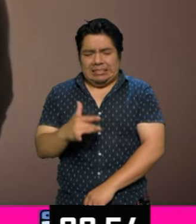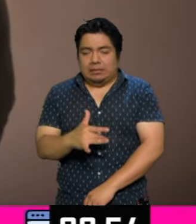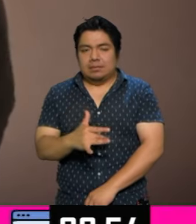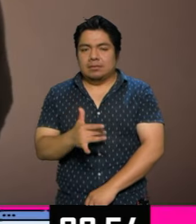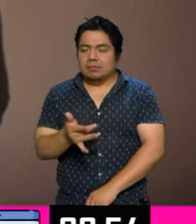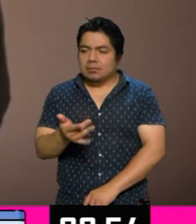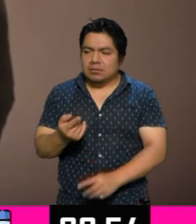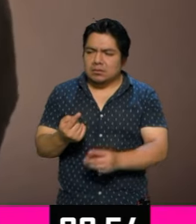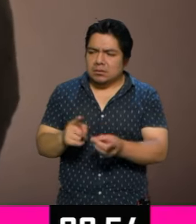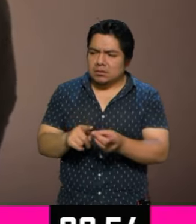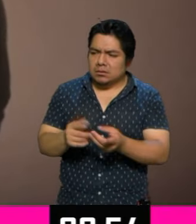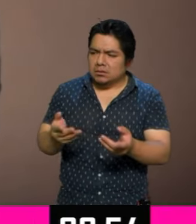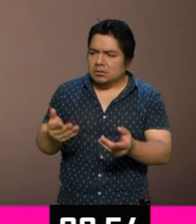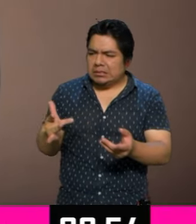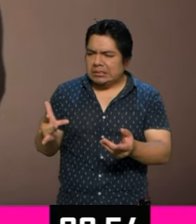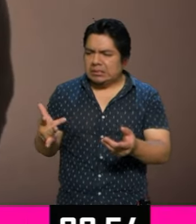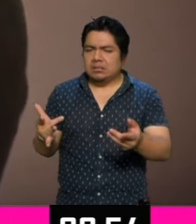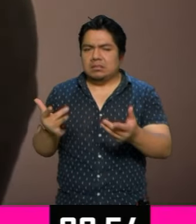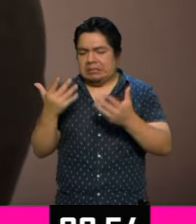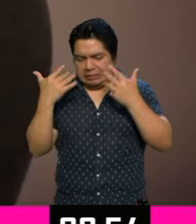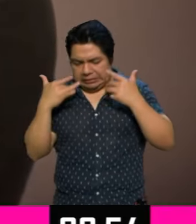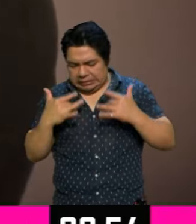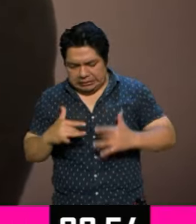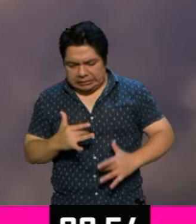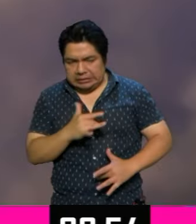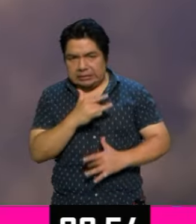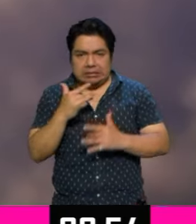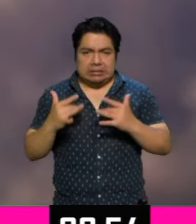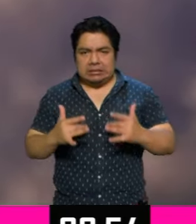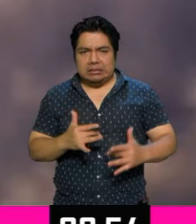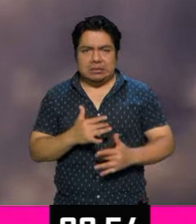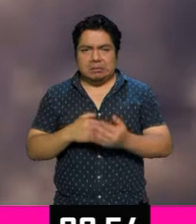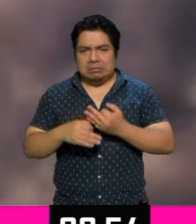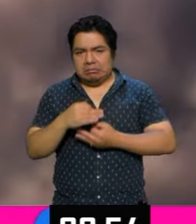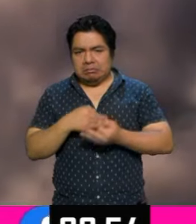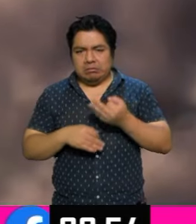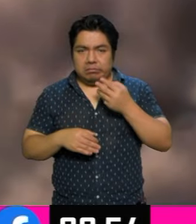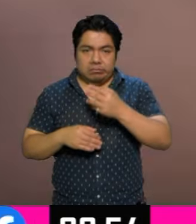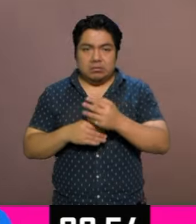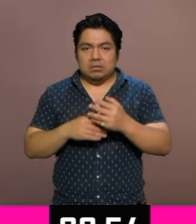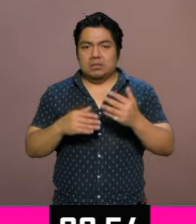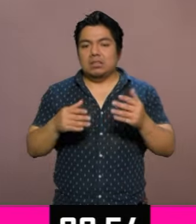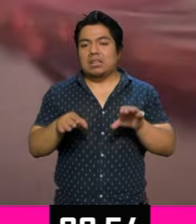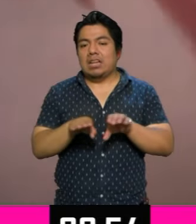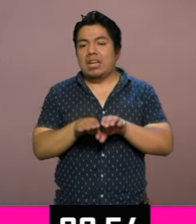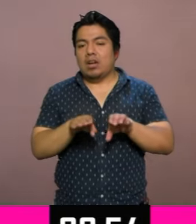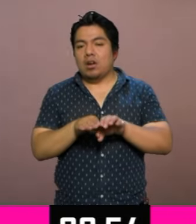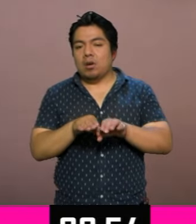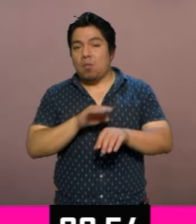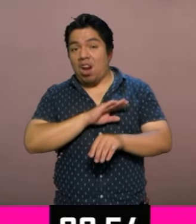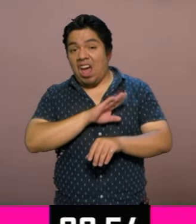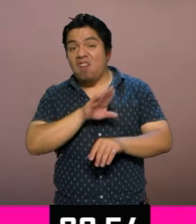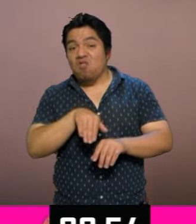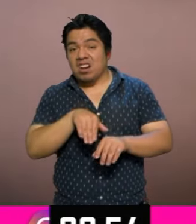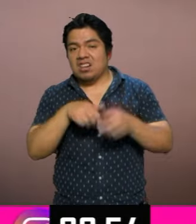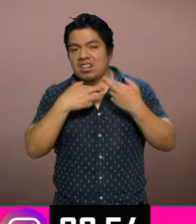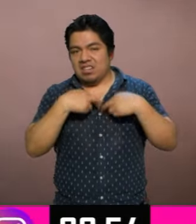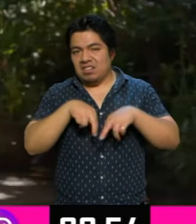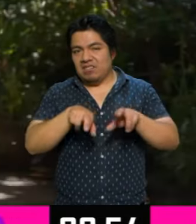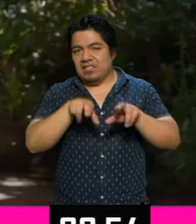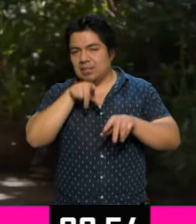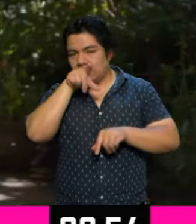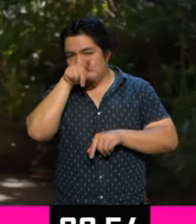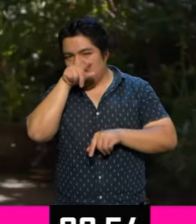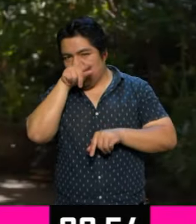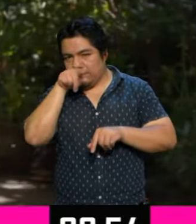Tiene la responsabilidad de matar a la gente. Digamos que es el rol que tiene. Ser la muerte representada en un ave. Pero llega con esta chica que ustedes están